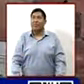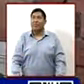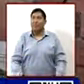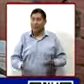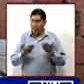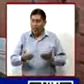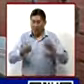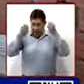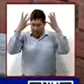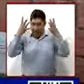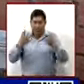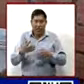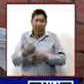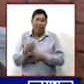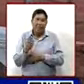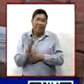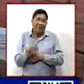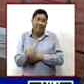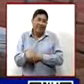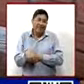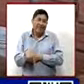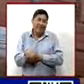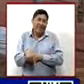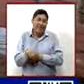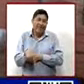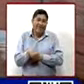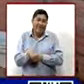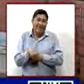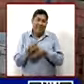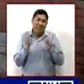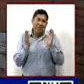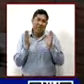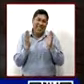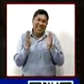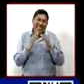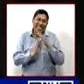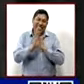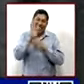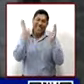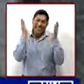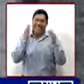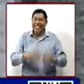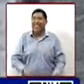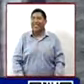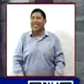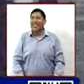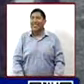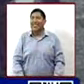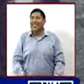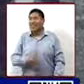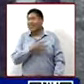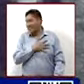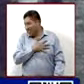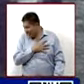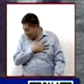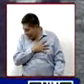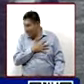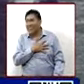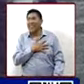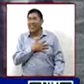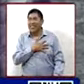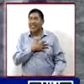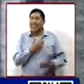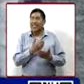Que aquí, entre tantas colitas, me siento como que lo más cercano a una sucursal del cielo. La de Bayard me rompe el corazón cada vez que